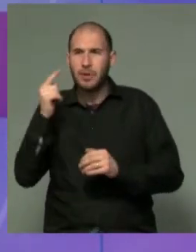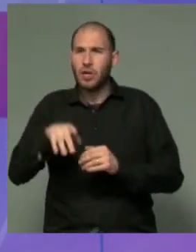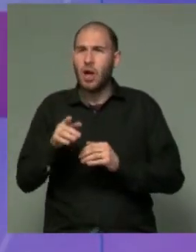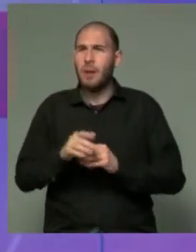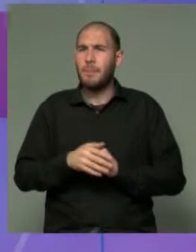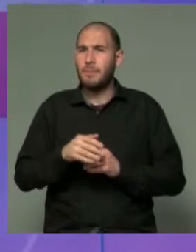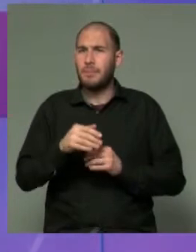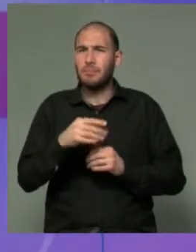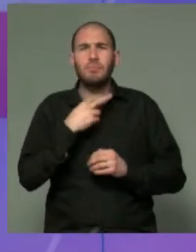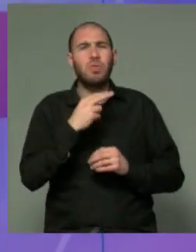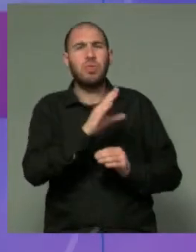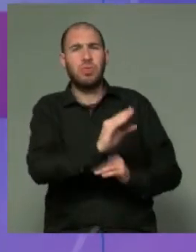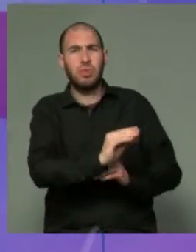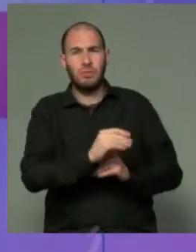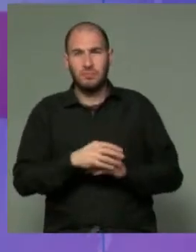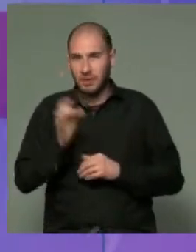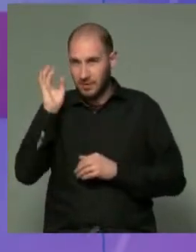las personas.